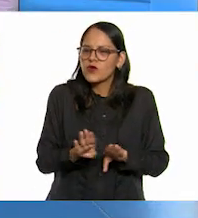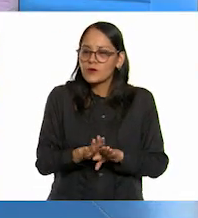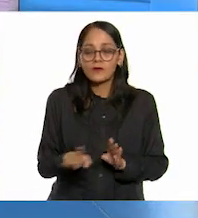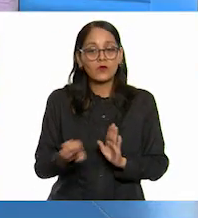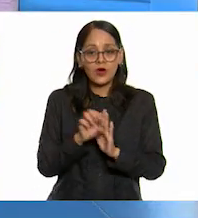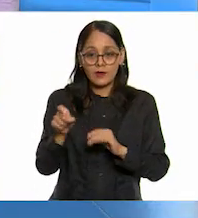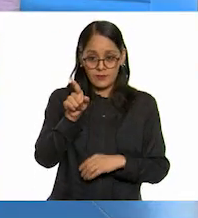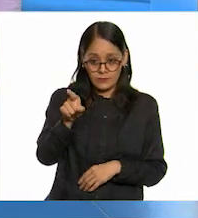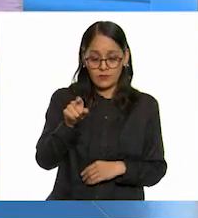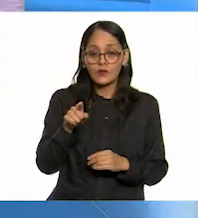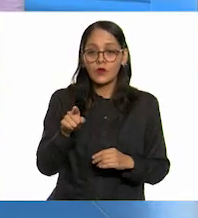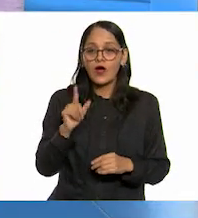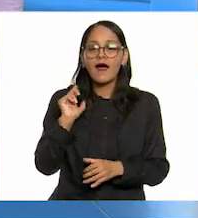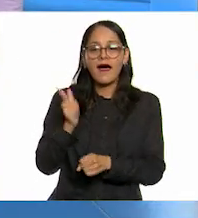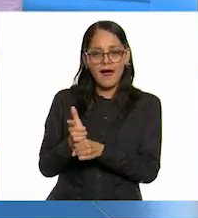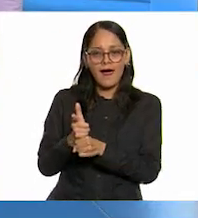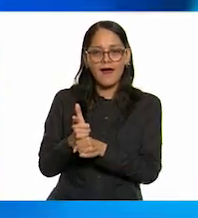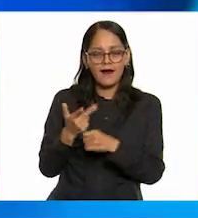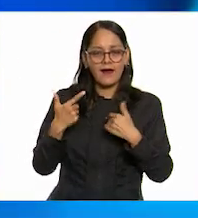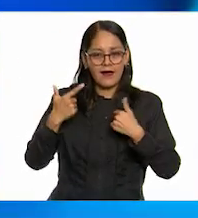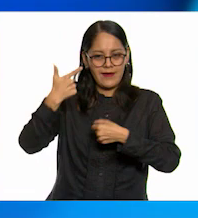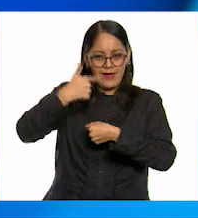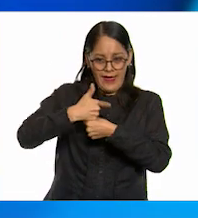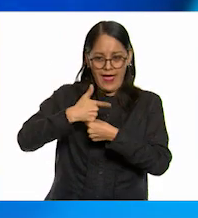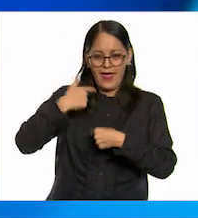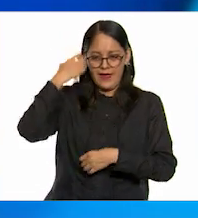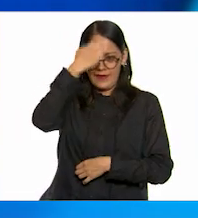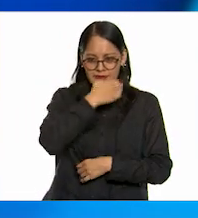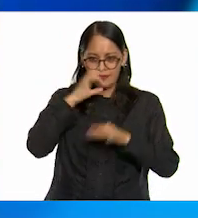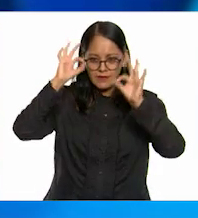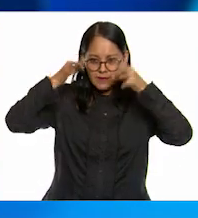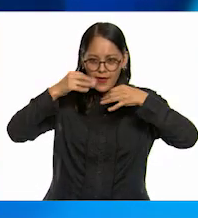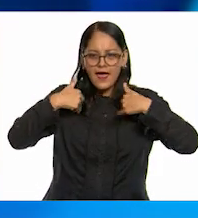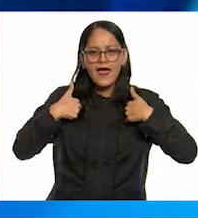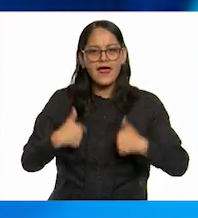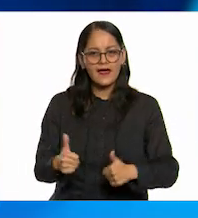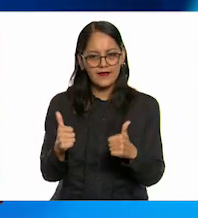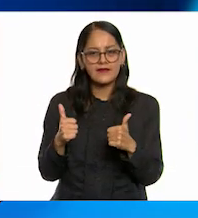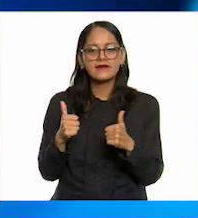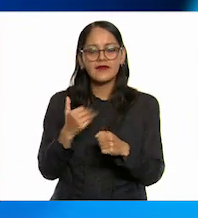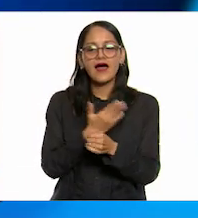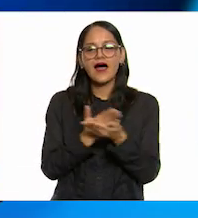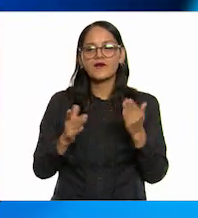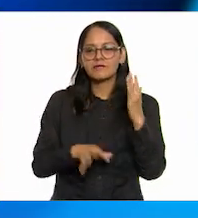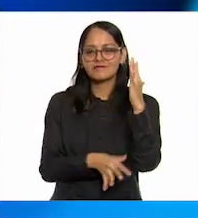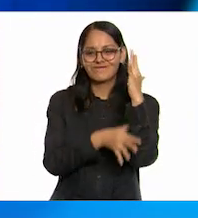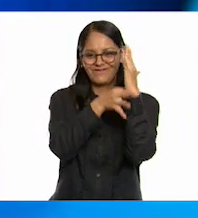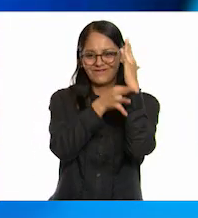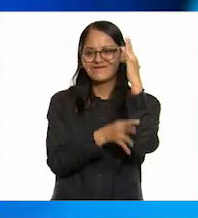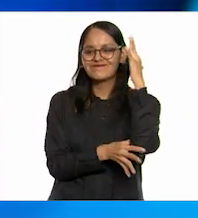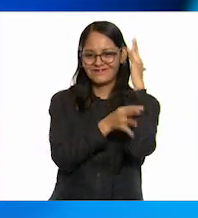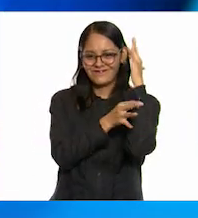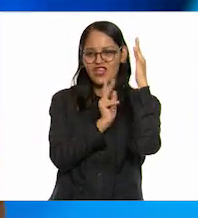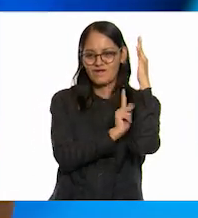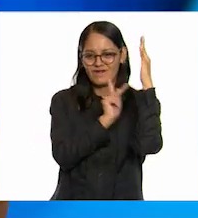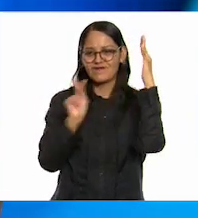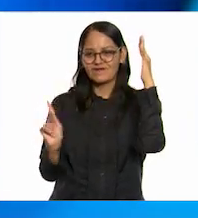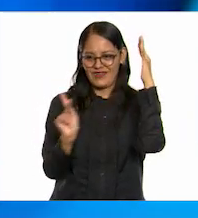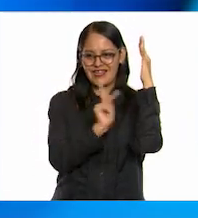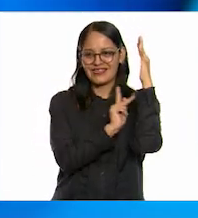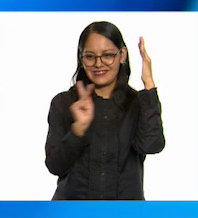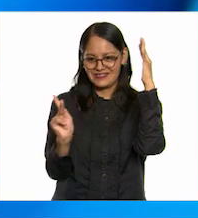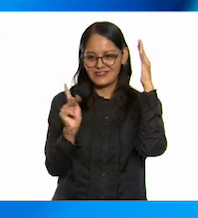cuando comprendes eso que te está pasando, estarás en el tronco del árbol, es decir,